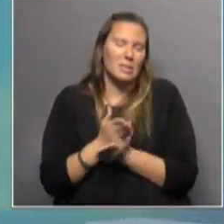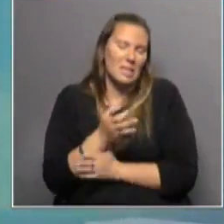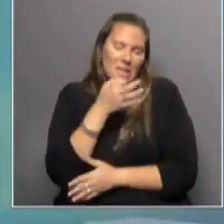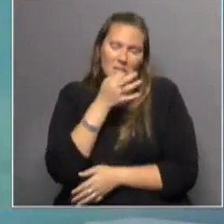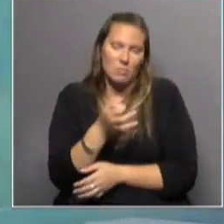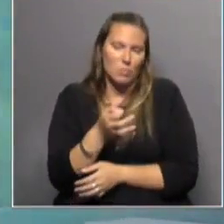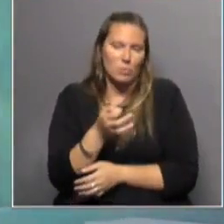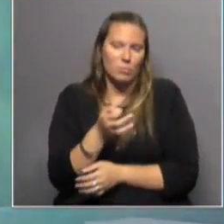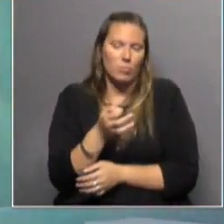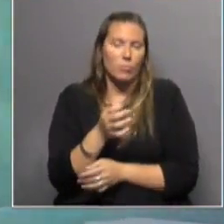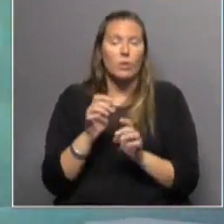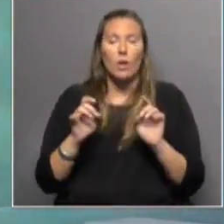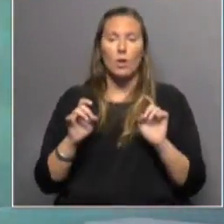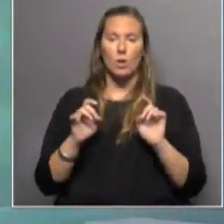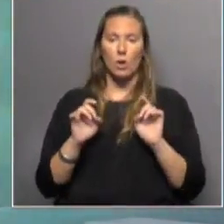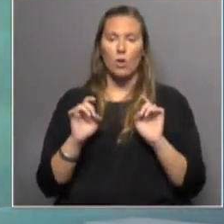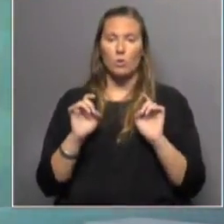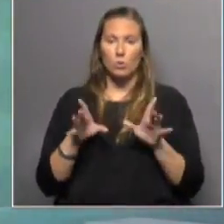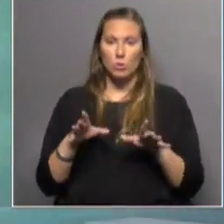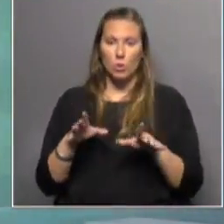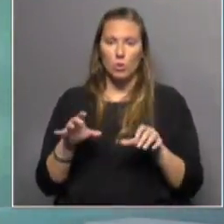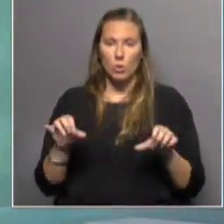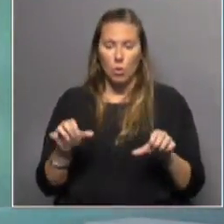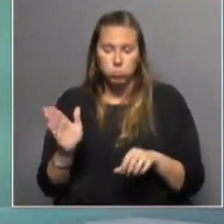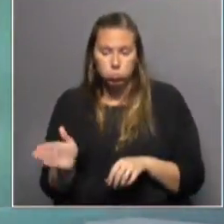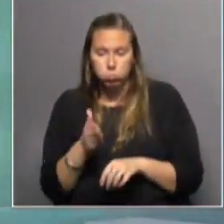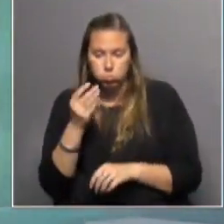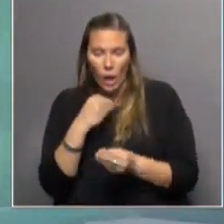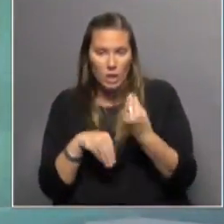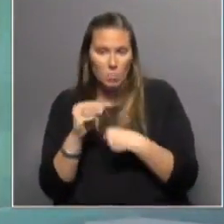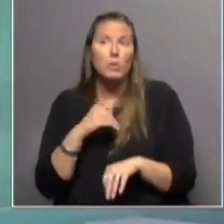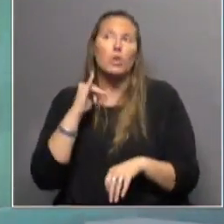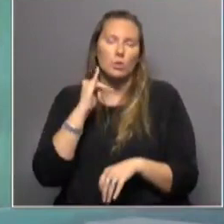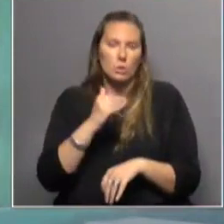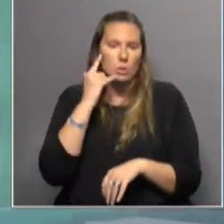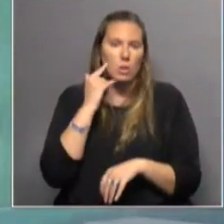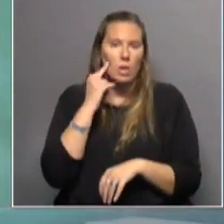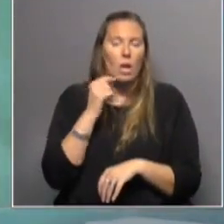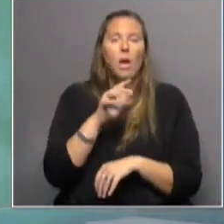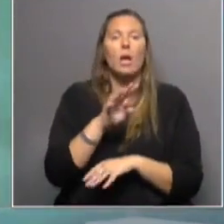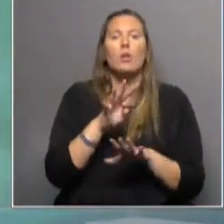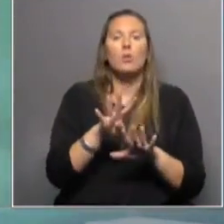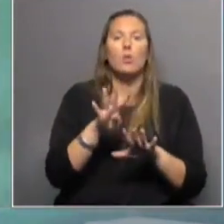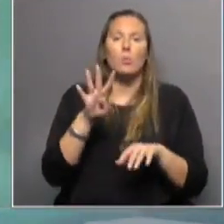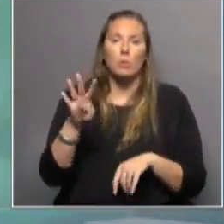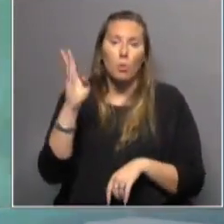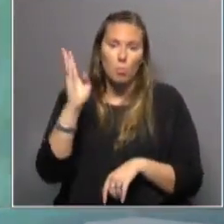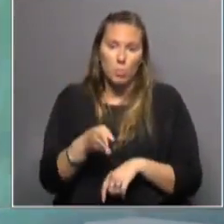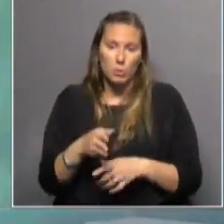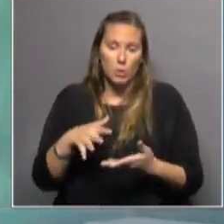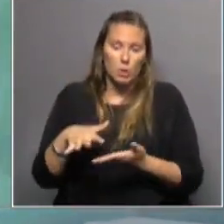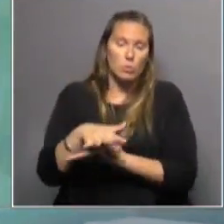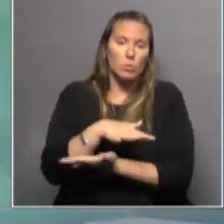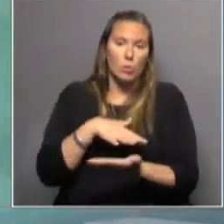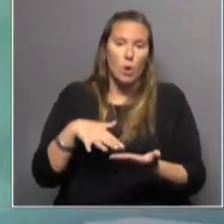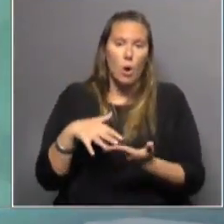no solamente es productora de alimentos que sí lo es el 94% de la superficie en